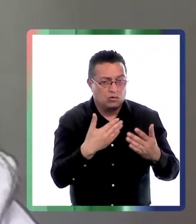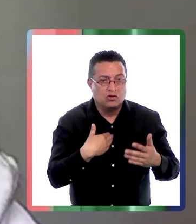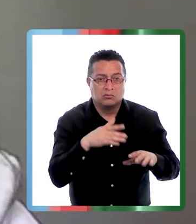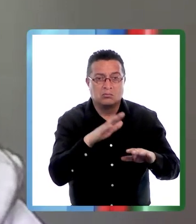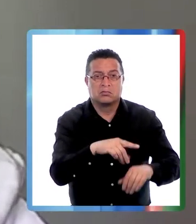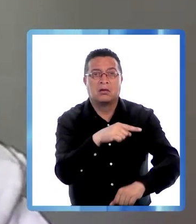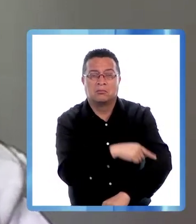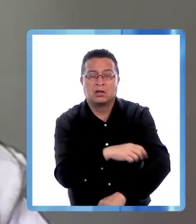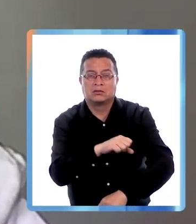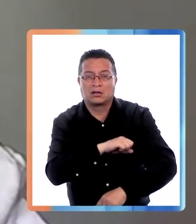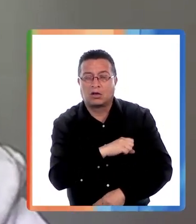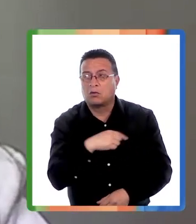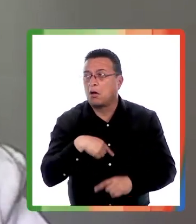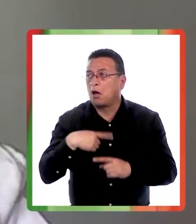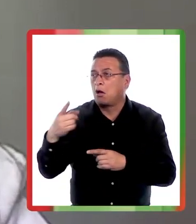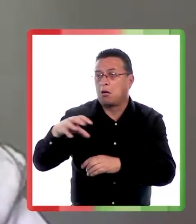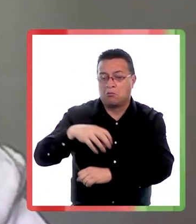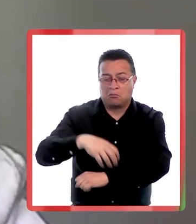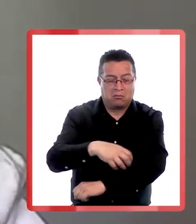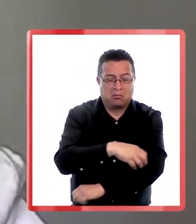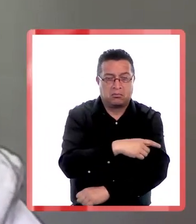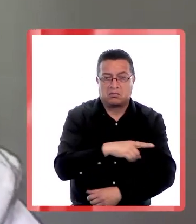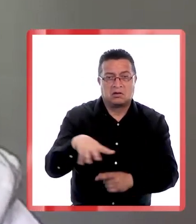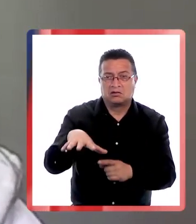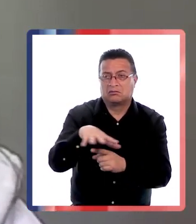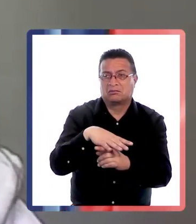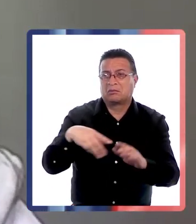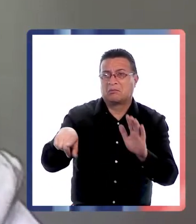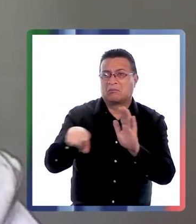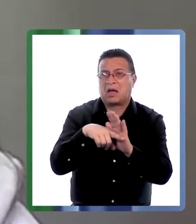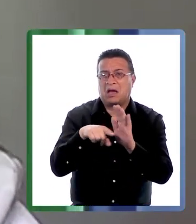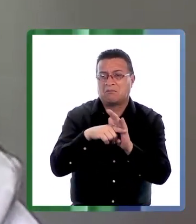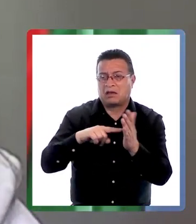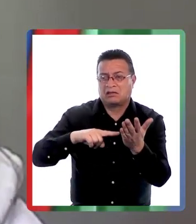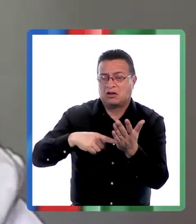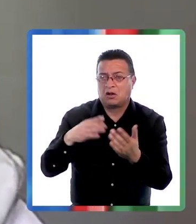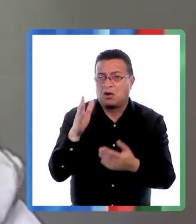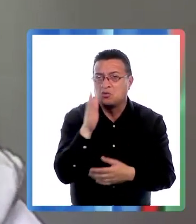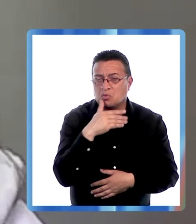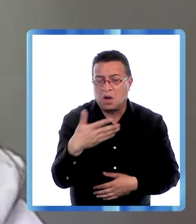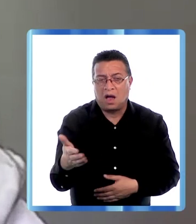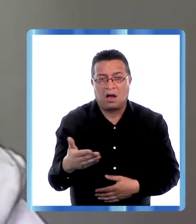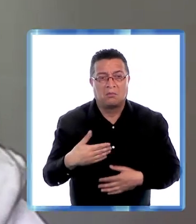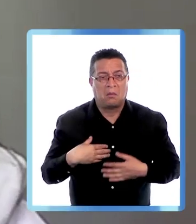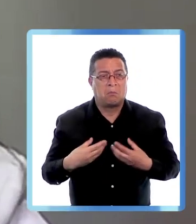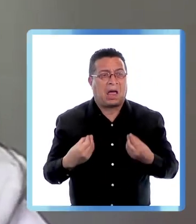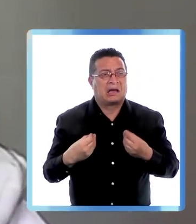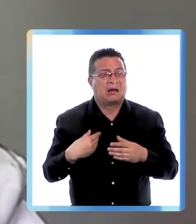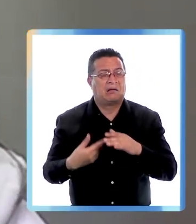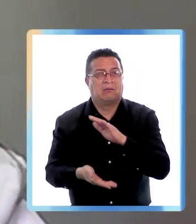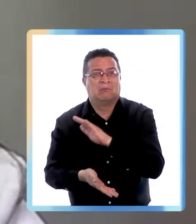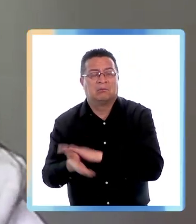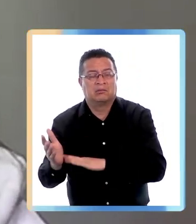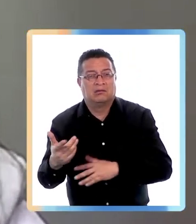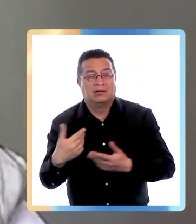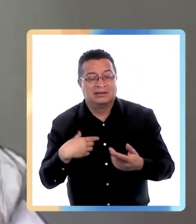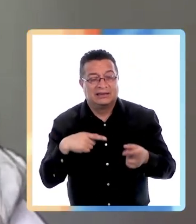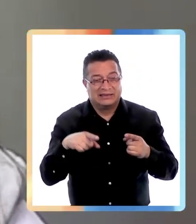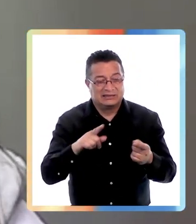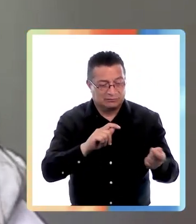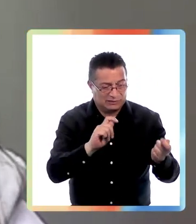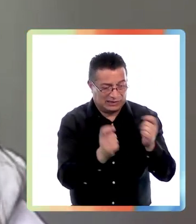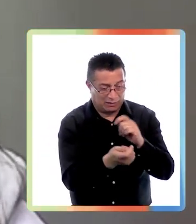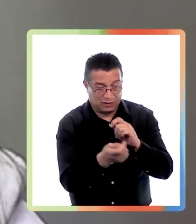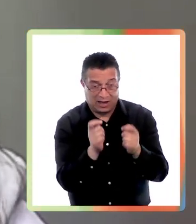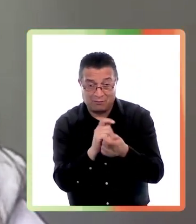ellos saben hacerla, porque no están las condiciones, no hay la tecnología. Entonces, a lo mejor mover ese tipo